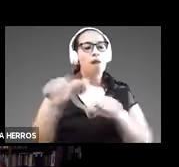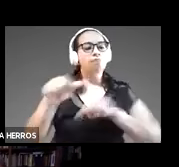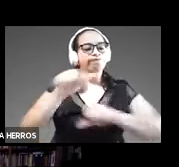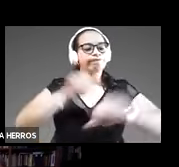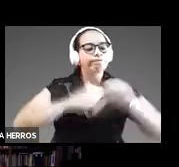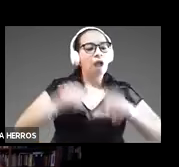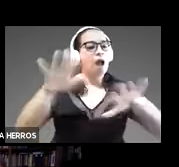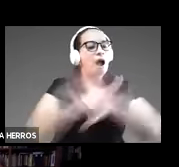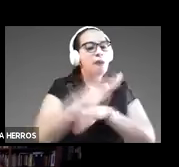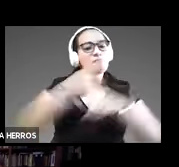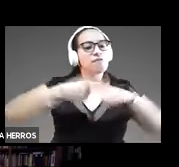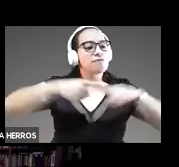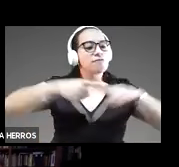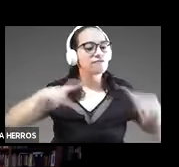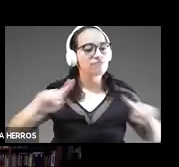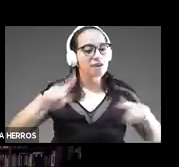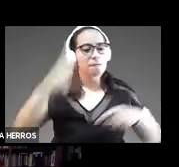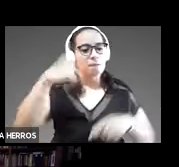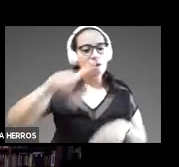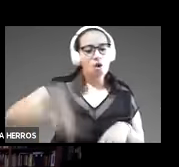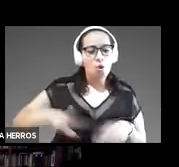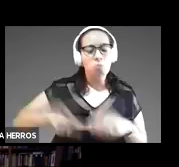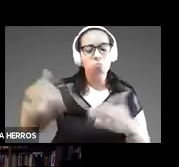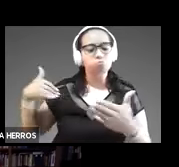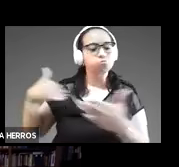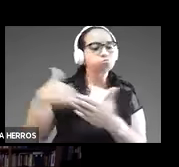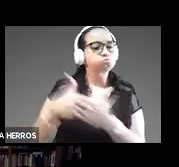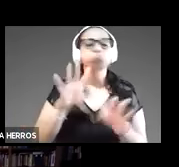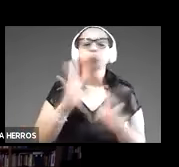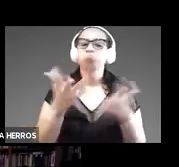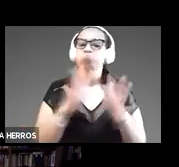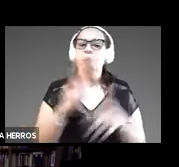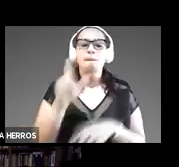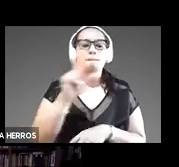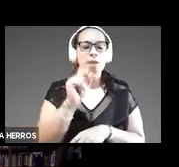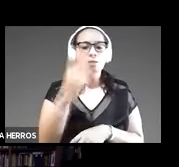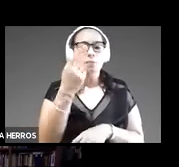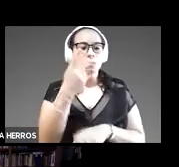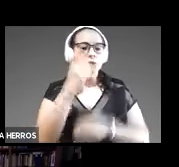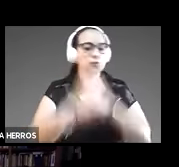un trazo de 20, 25 años de la ciudad.